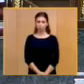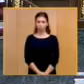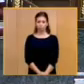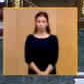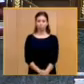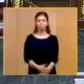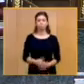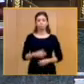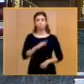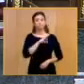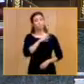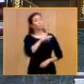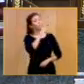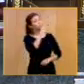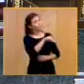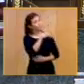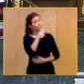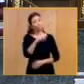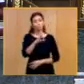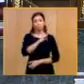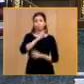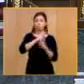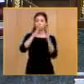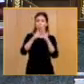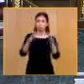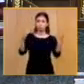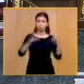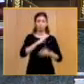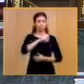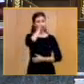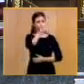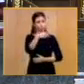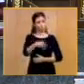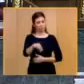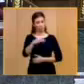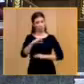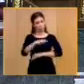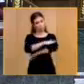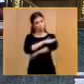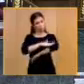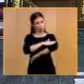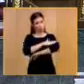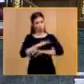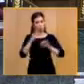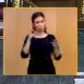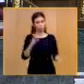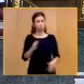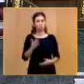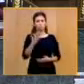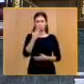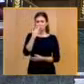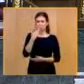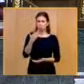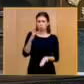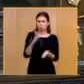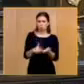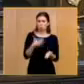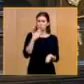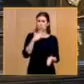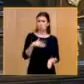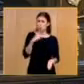Señor Presidente, señorías, señor Presidente del Gobierno, ha transcurrido poco más de un año